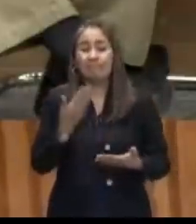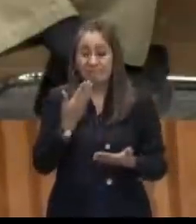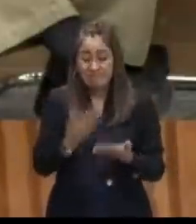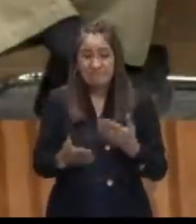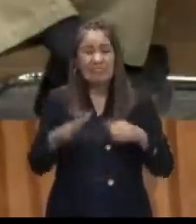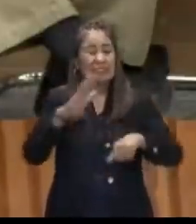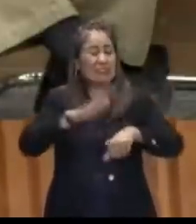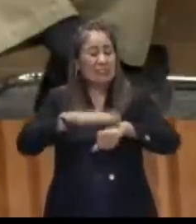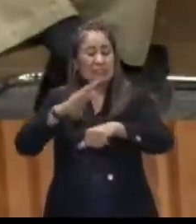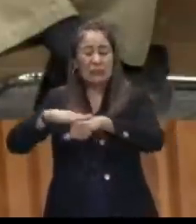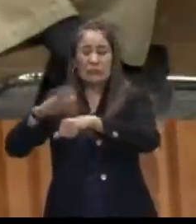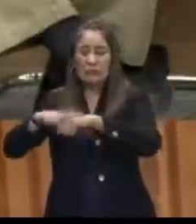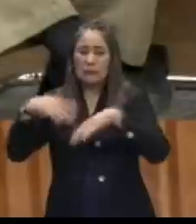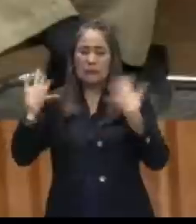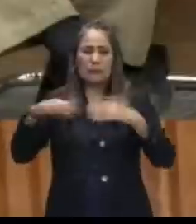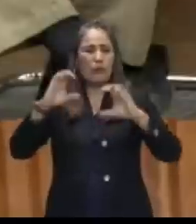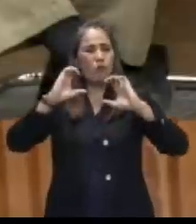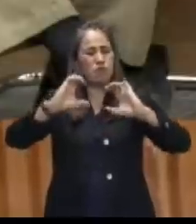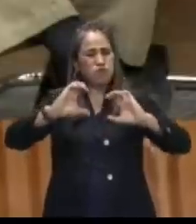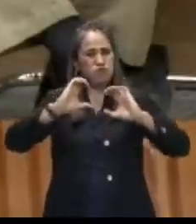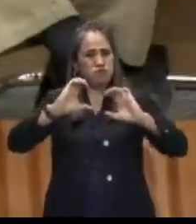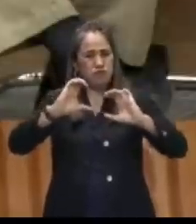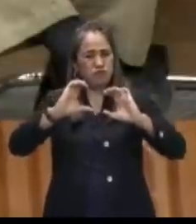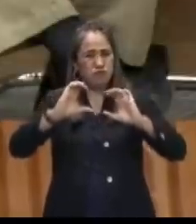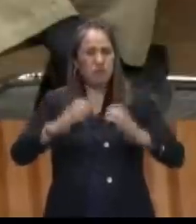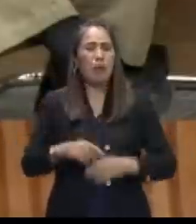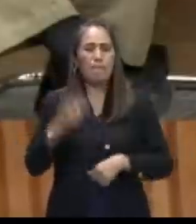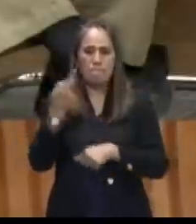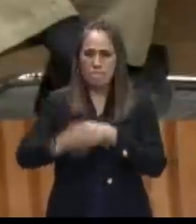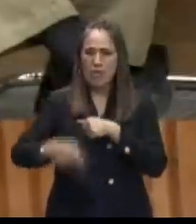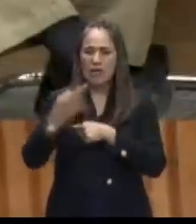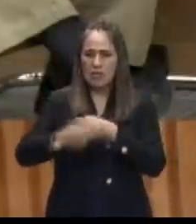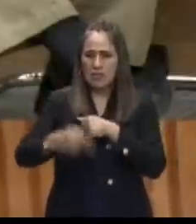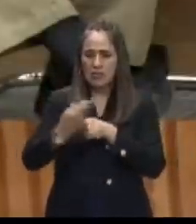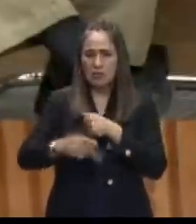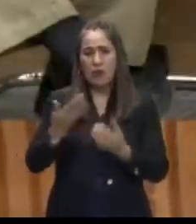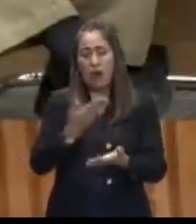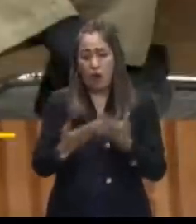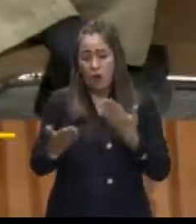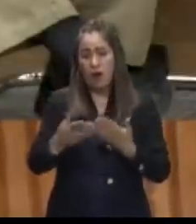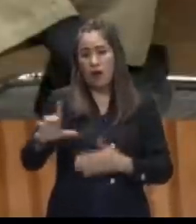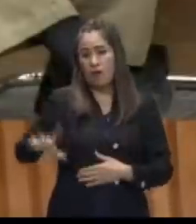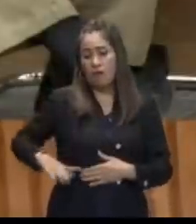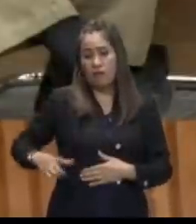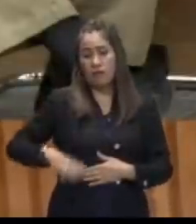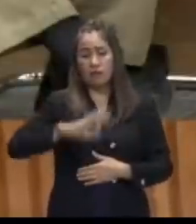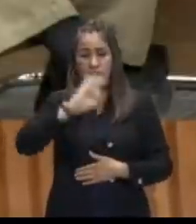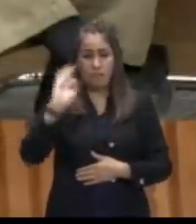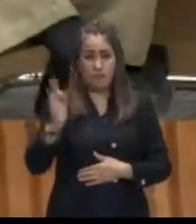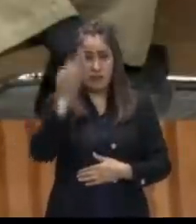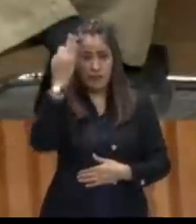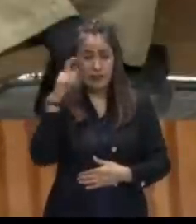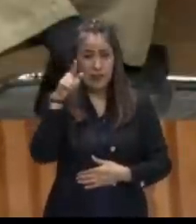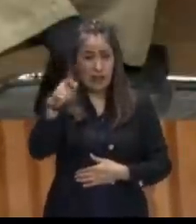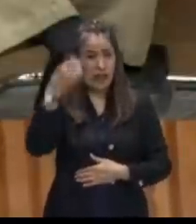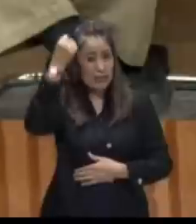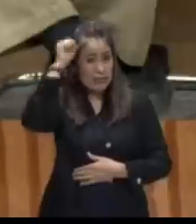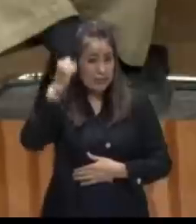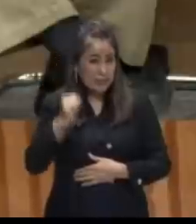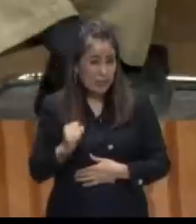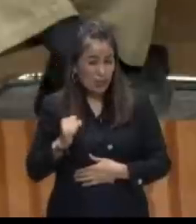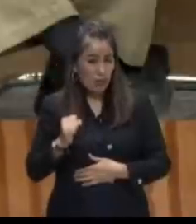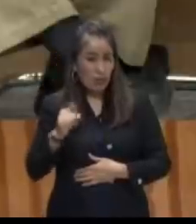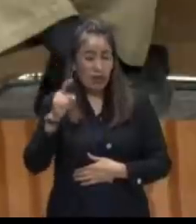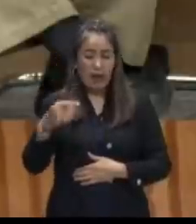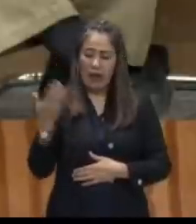tamaulipas hoy me preocupa mucho que el gobierno federal por ejemplo en sinaloa la última gira el